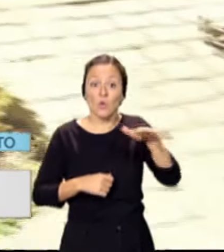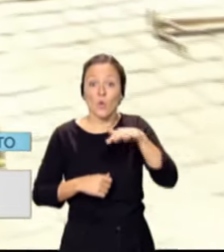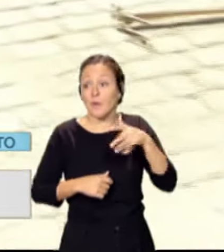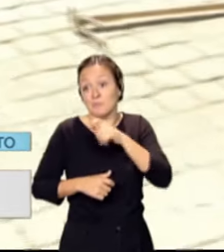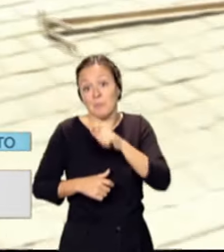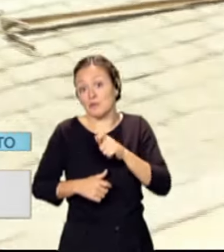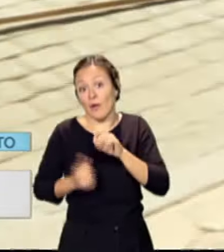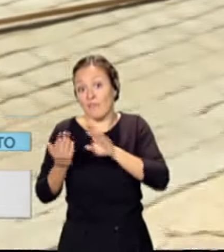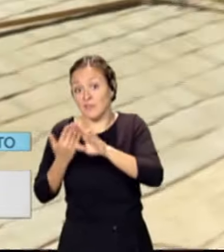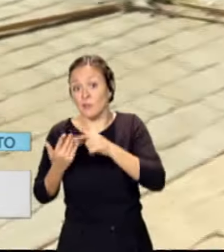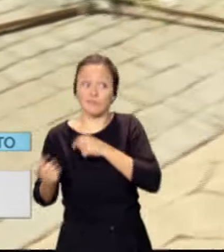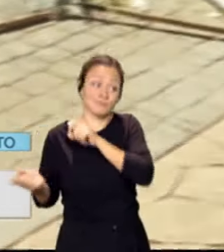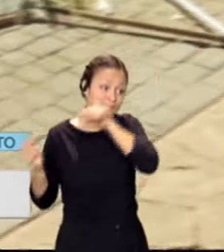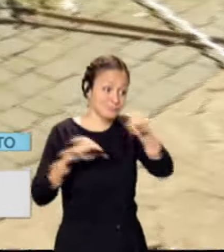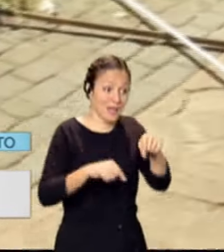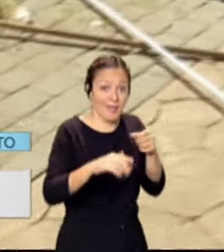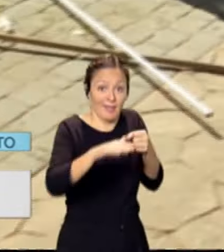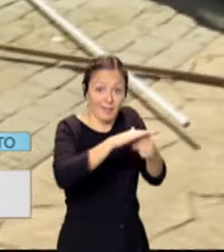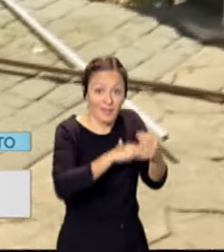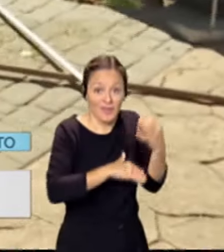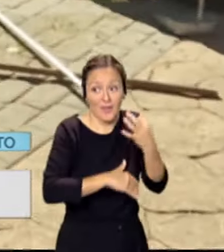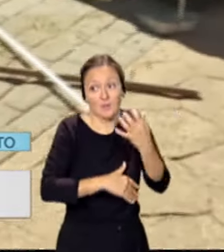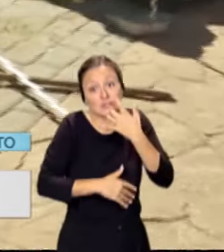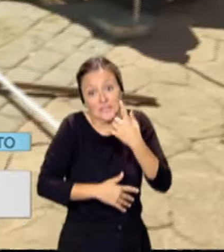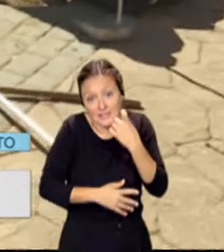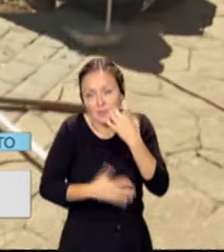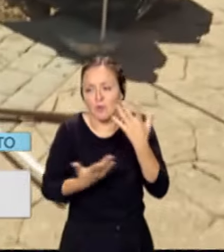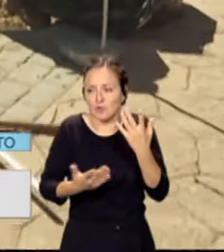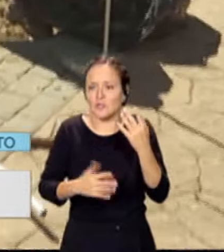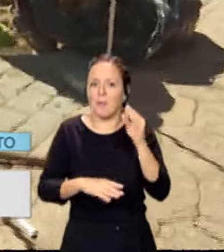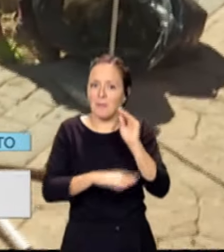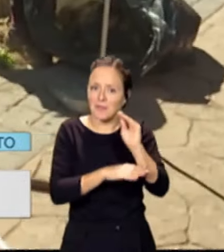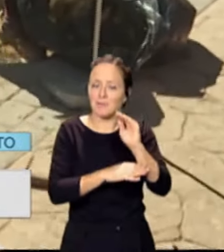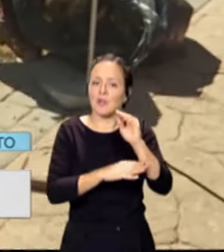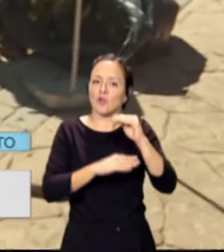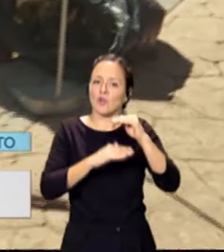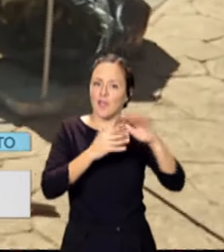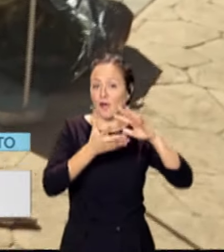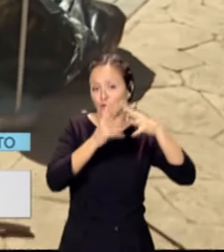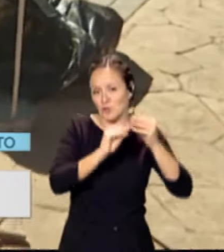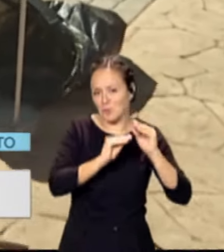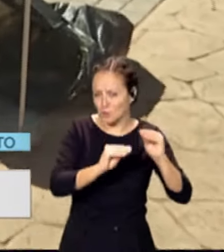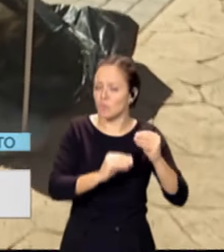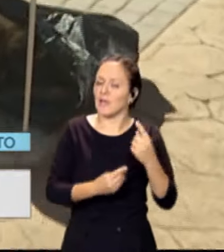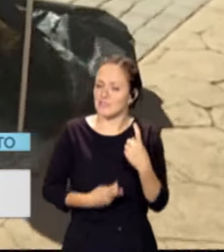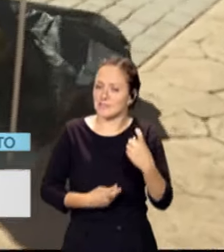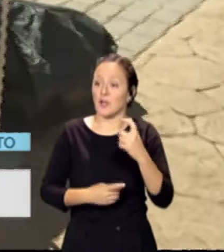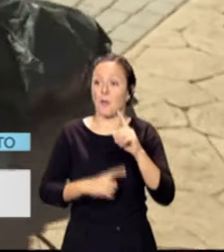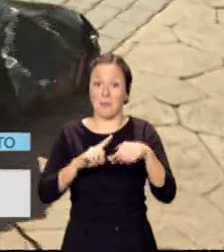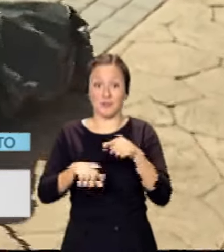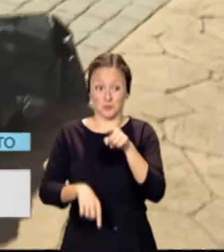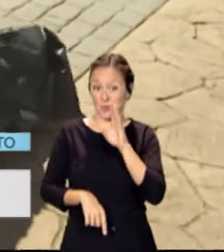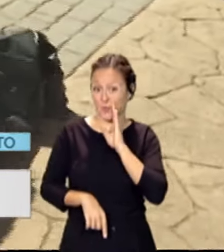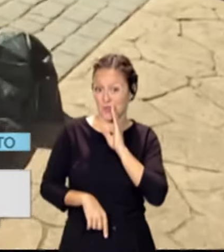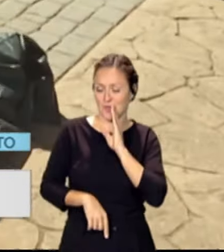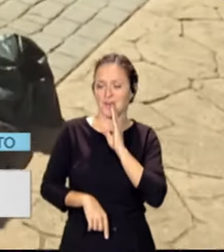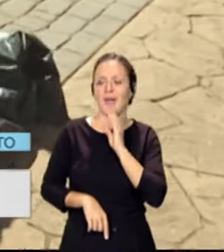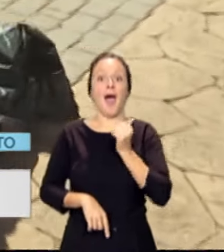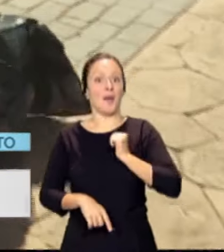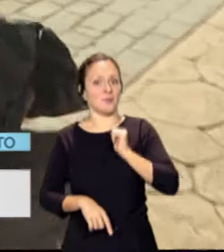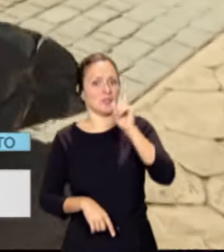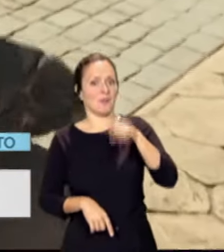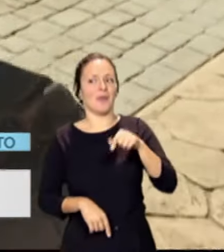necesitamos y y es necesario pues su mantenimiento y acondicionamiento y además como bien Tú decías antes también y aprovecho Está